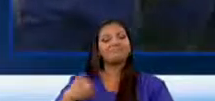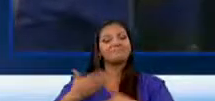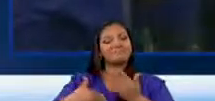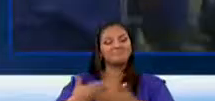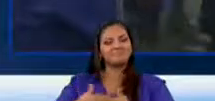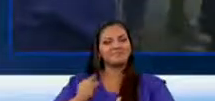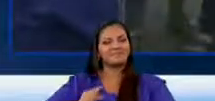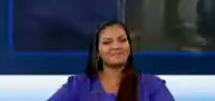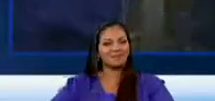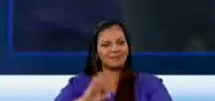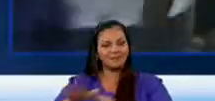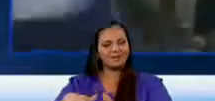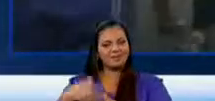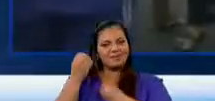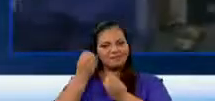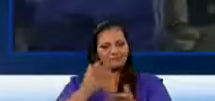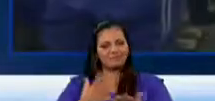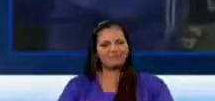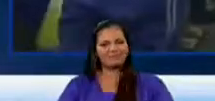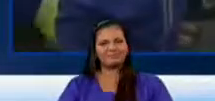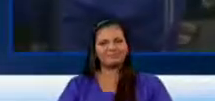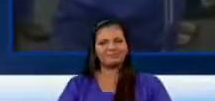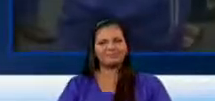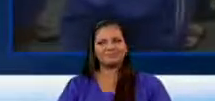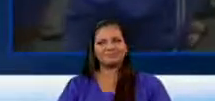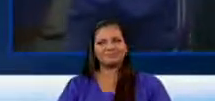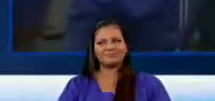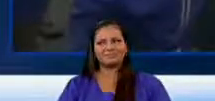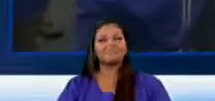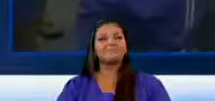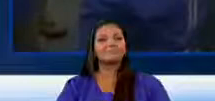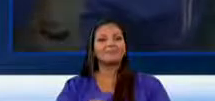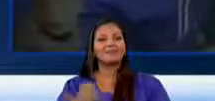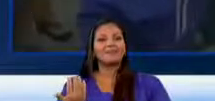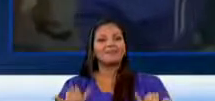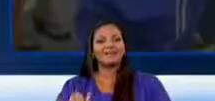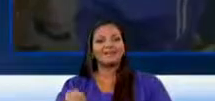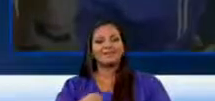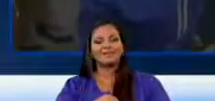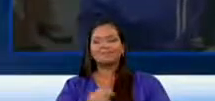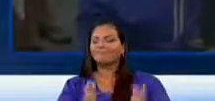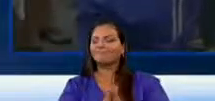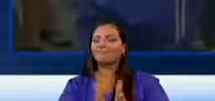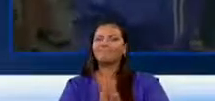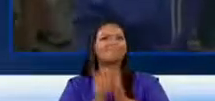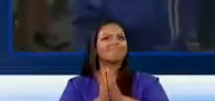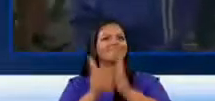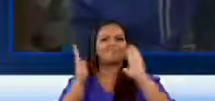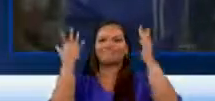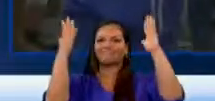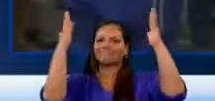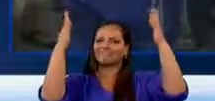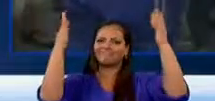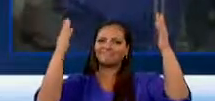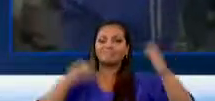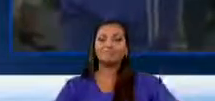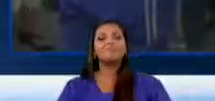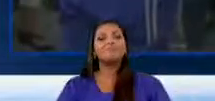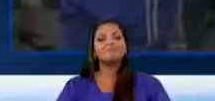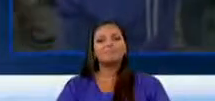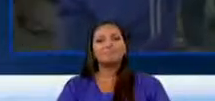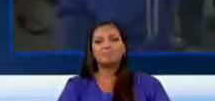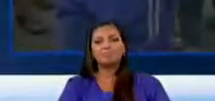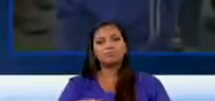cuadra. Roselena, continuamos contigo. Claro que sí, nosotros también damos aquí un fuerte aplauso a estos moradores que se lo merecen realmente por